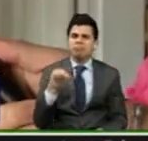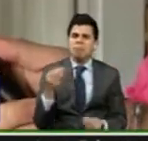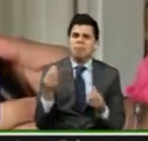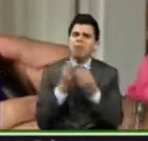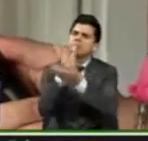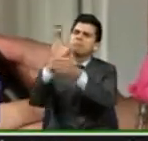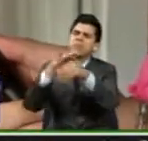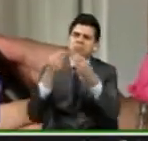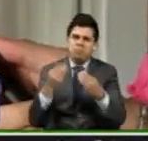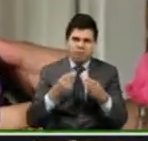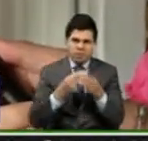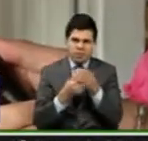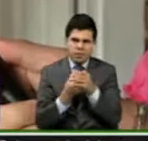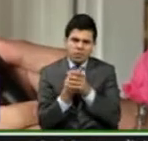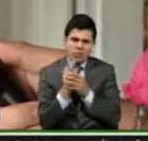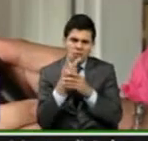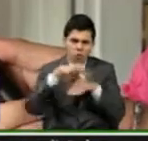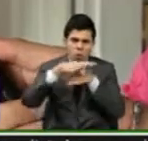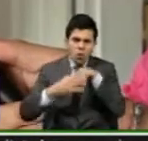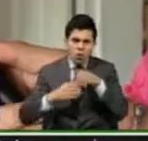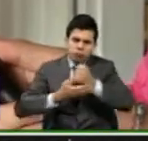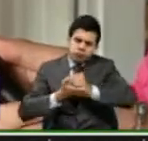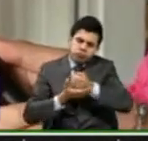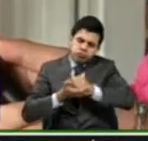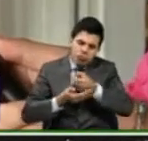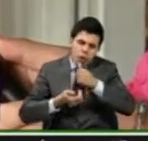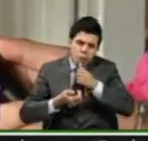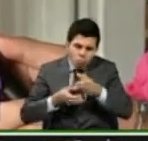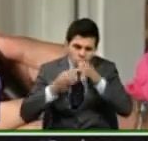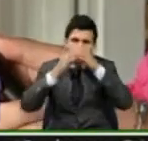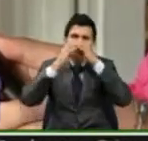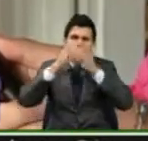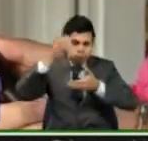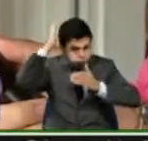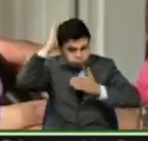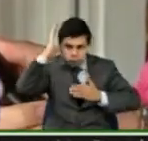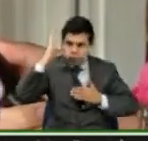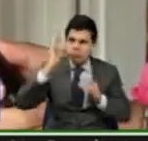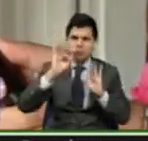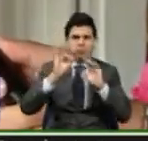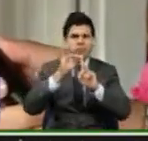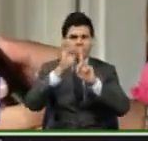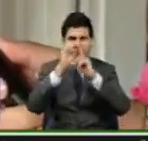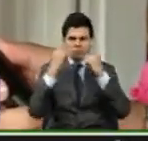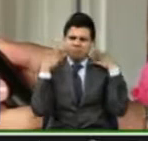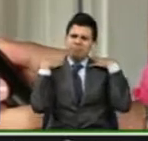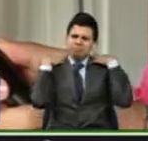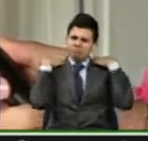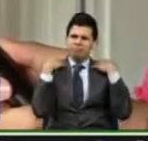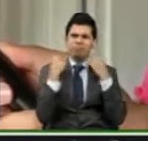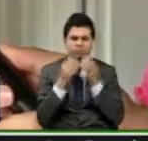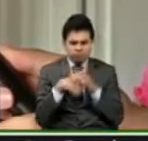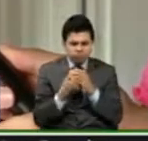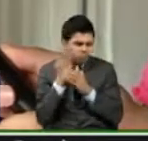Entonces, hierbas. Eso sí uso yo las hierbas y agua si me baño con hierbas. Eso sí. Eso el matarratón hace uno, el masaje matarratón, uno se